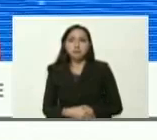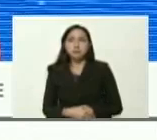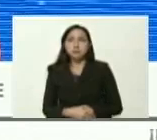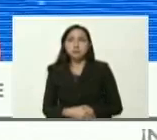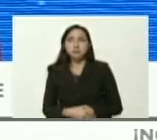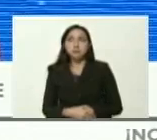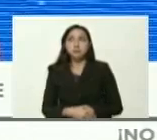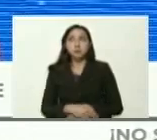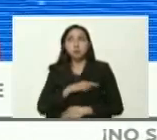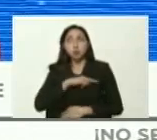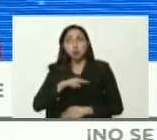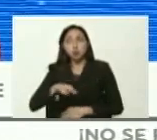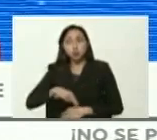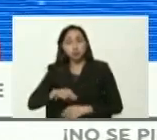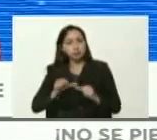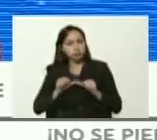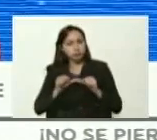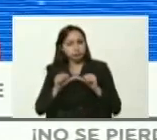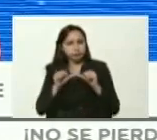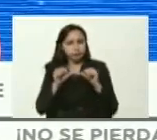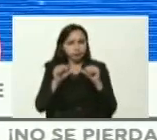Lo fuimos llevando.